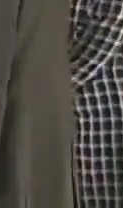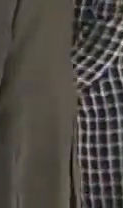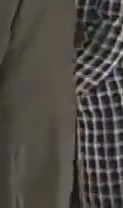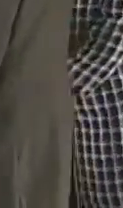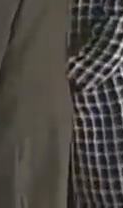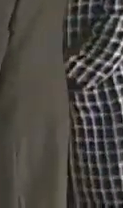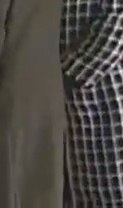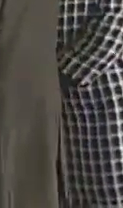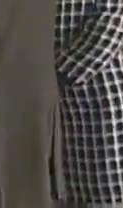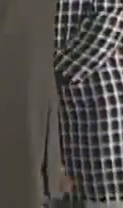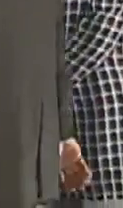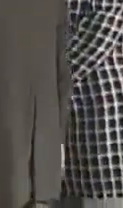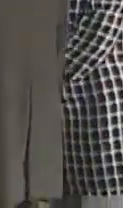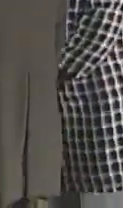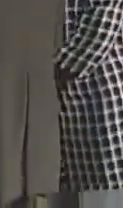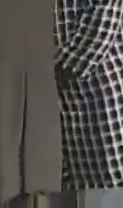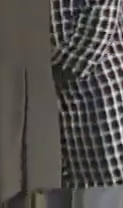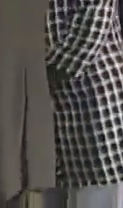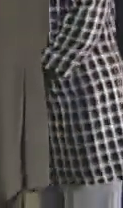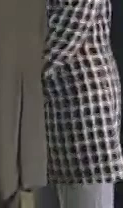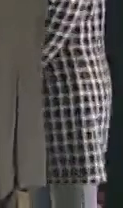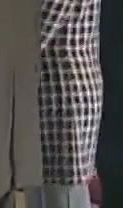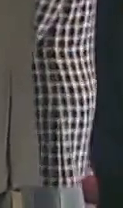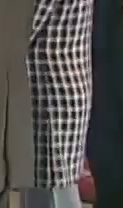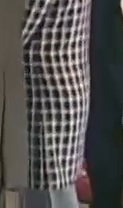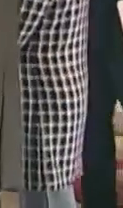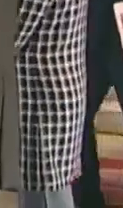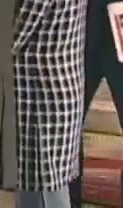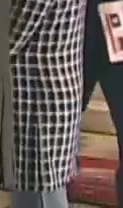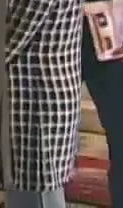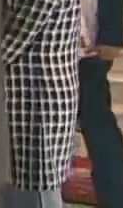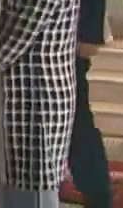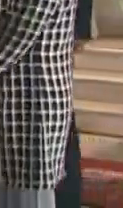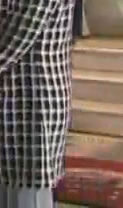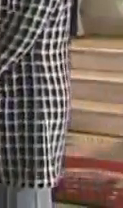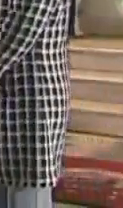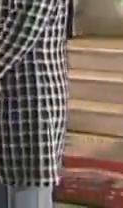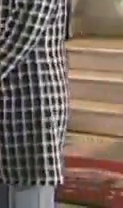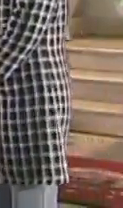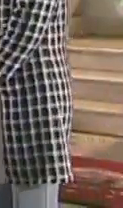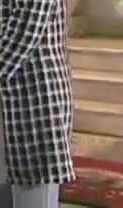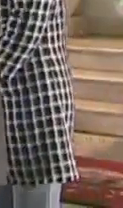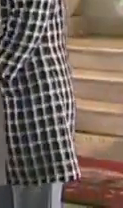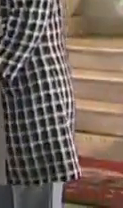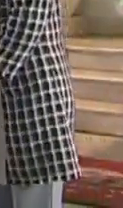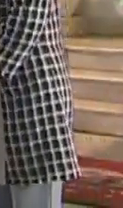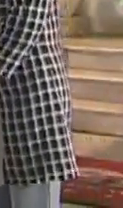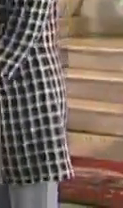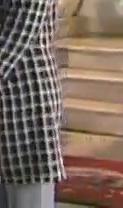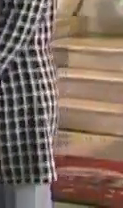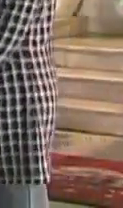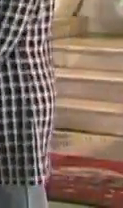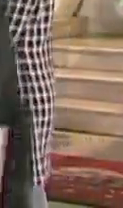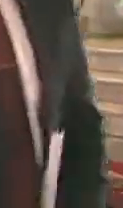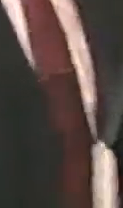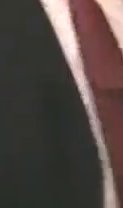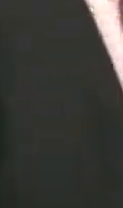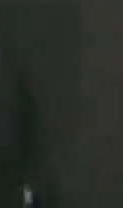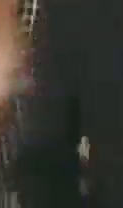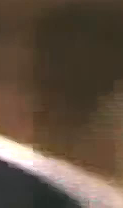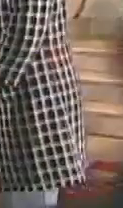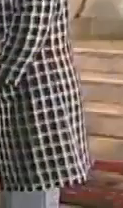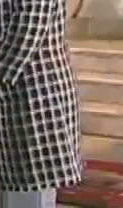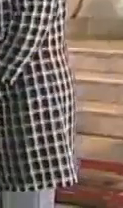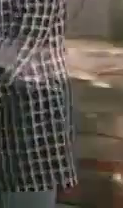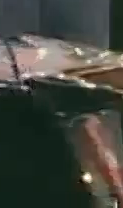centroamericana, Belice, para seguir acordando ese mapa de cooperación. Despide a la delegación presente, el embajador de la República Bolivariana de Venezuela en